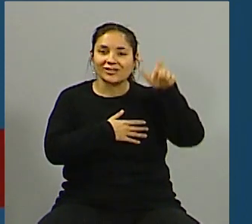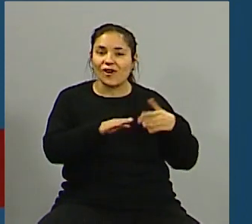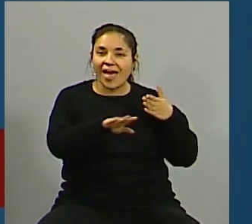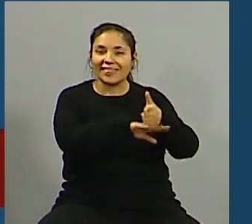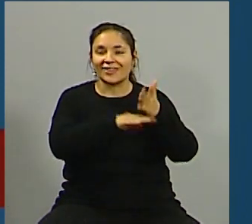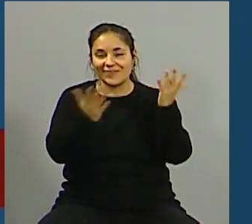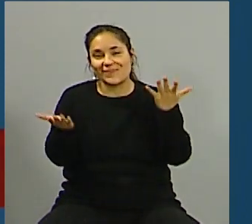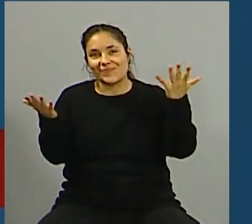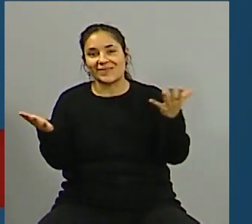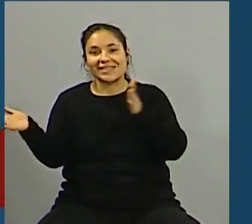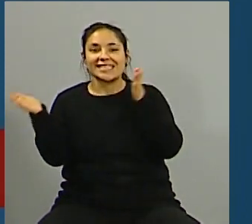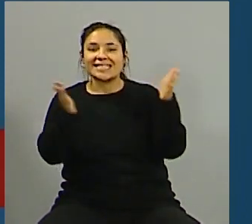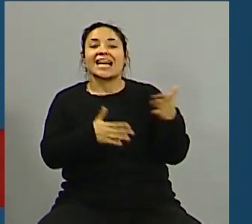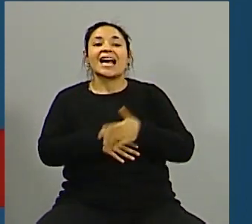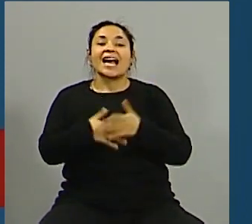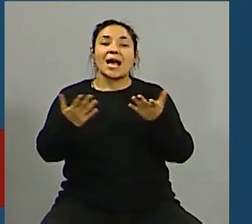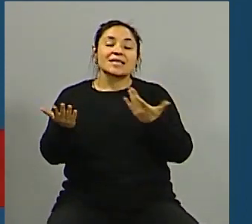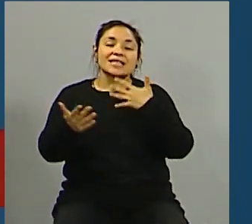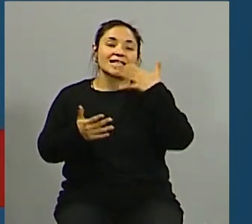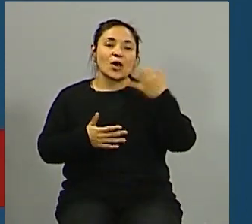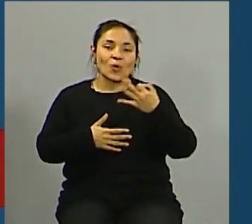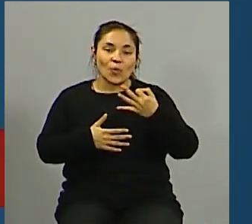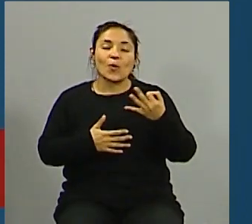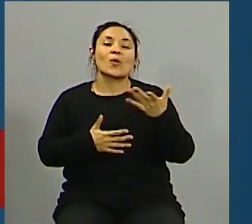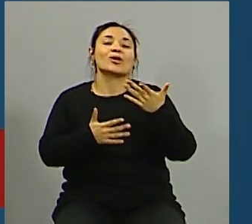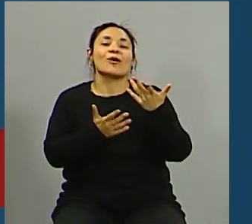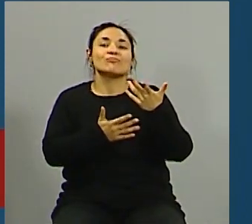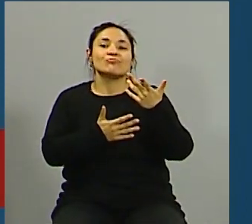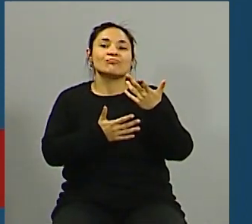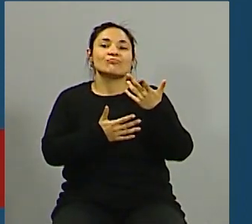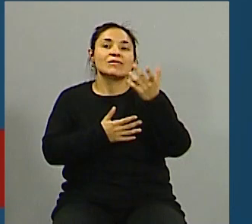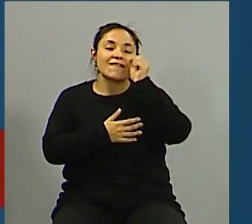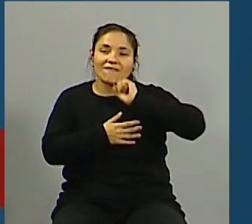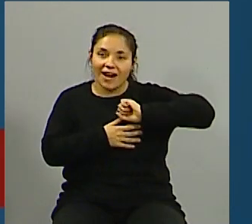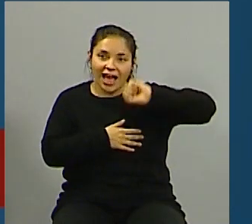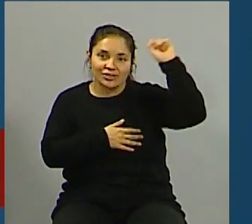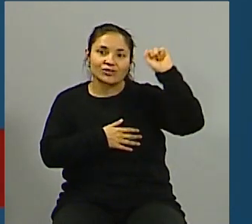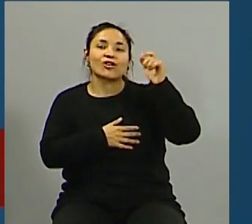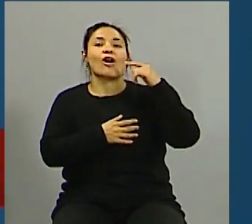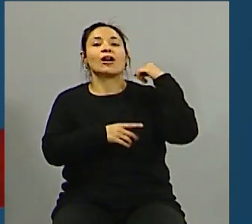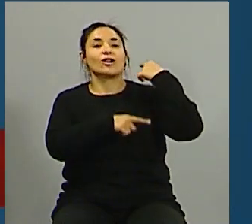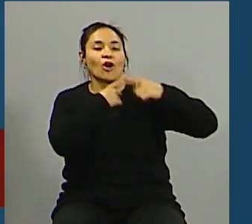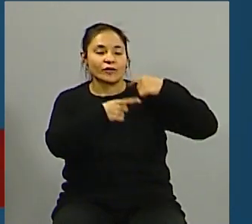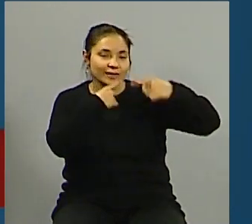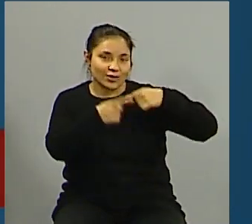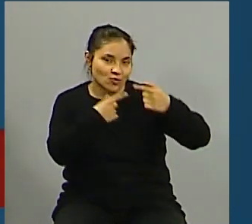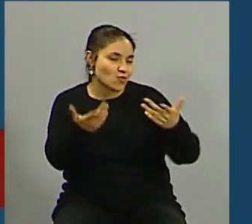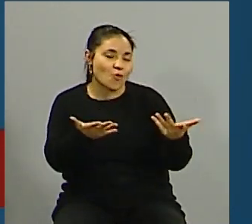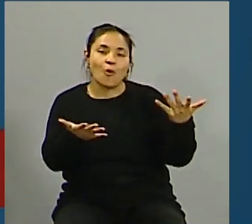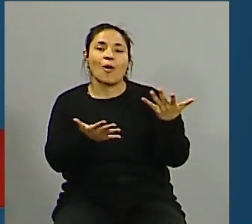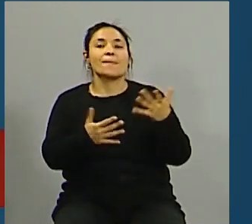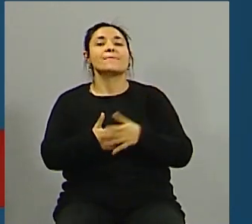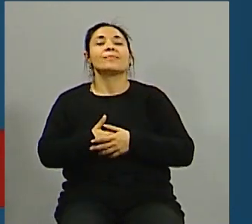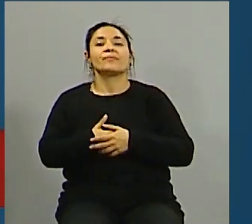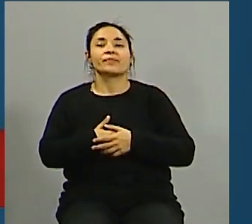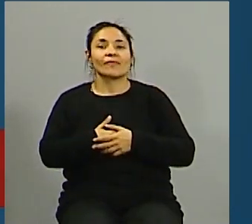Seguramente va a seguir acompañando los saltos de la inflación, va a seguir acompañando el ritmo electoral. En la